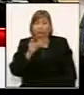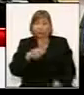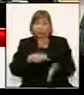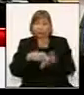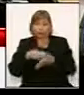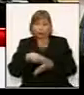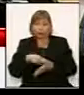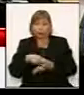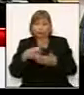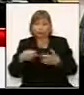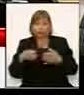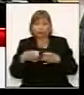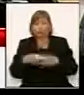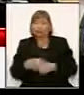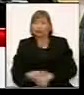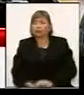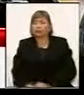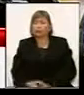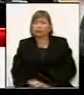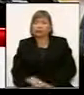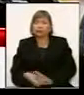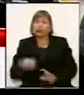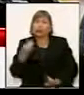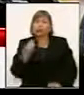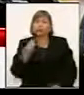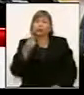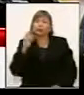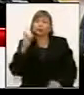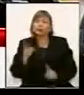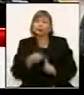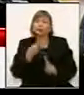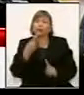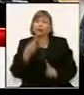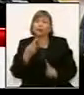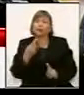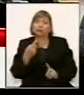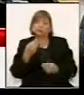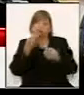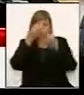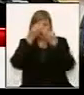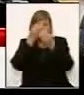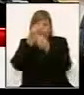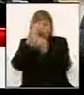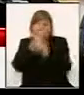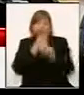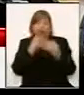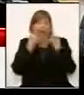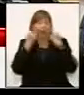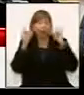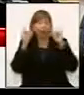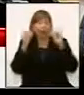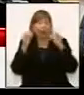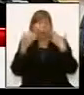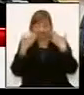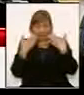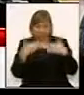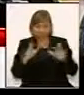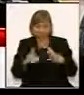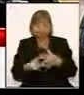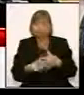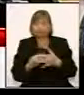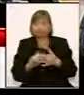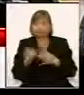exige mucho en esta oportunidad, porque la primera tiene carácter informativo, pero ya iniciamos y